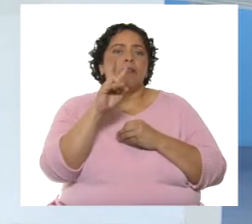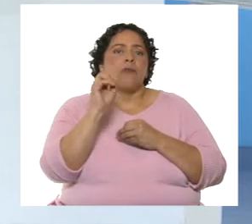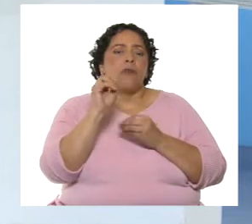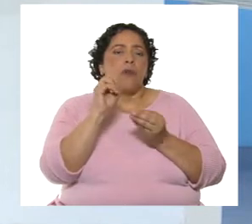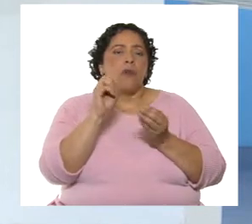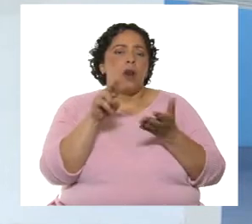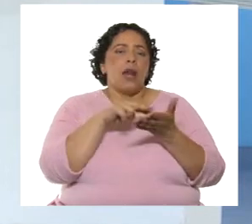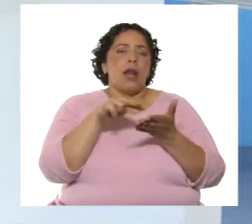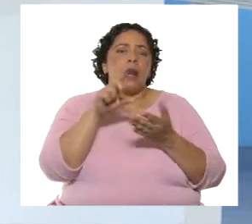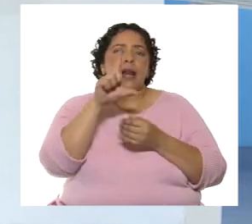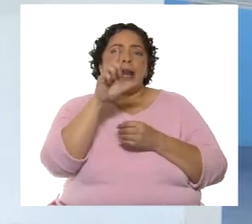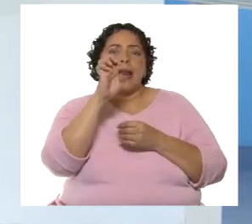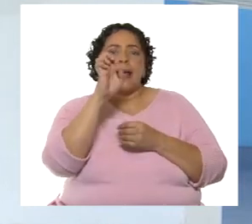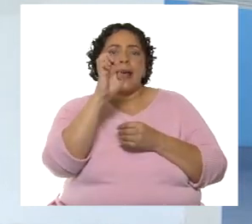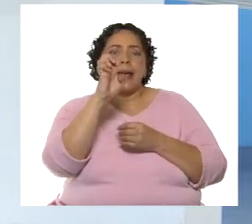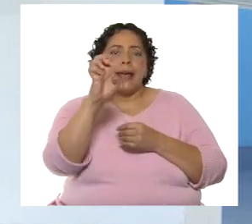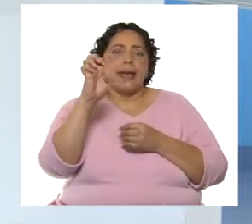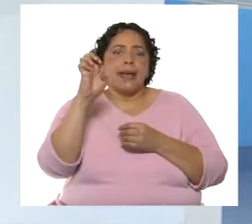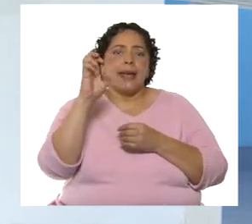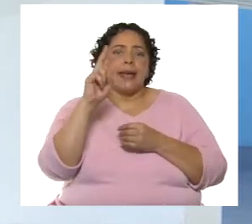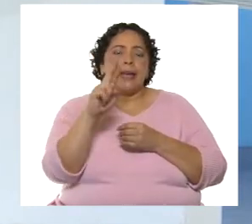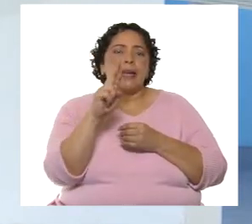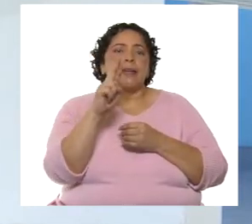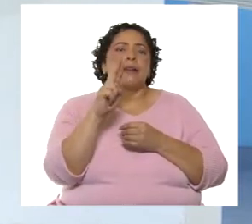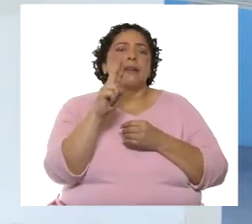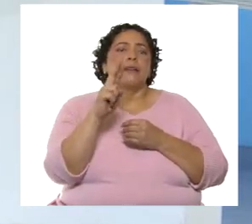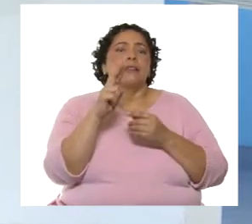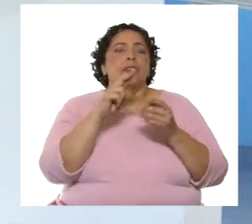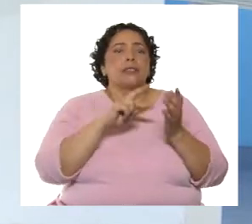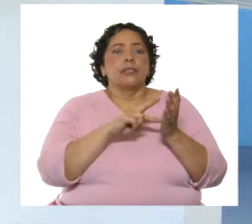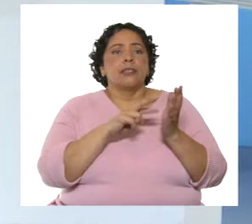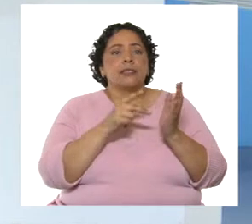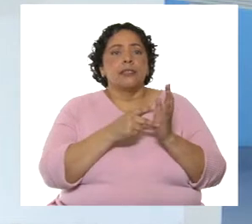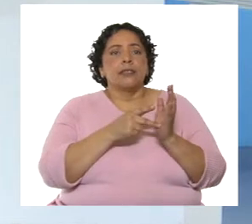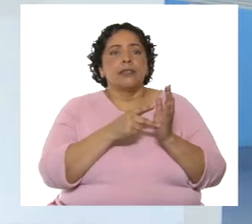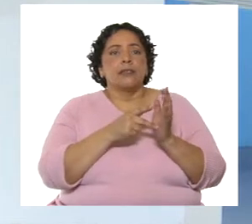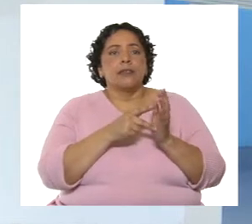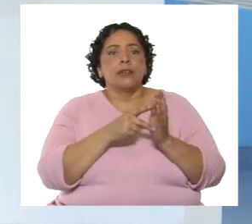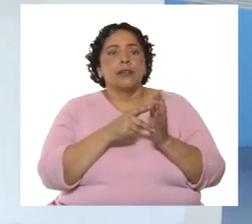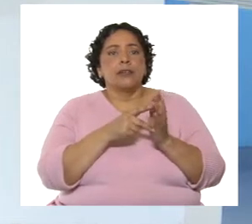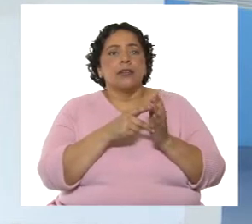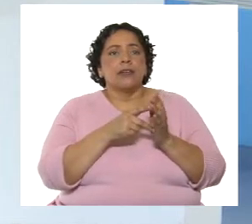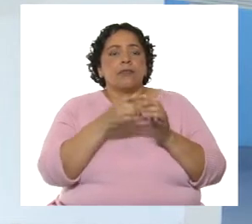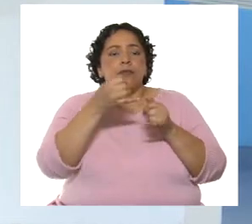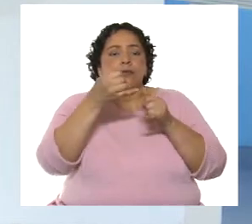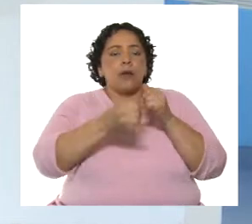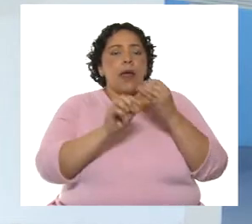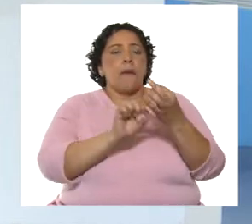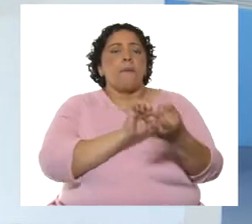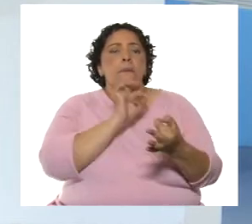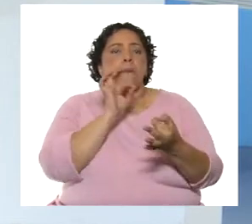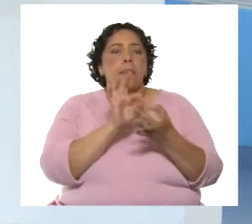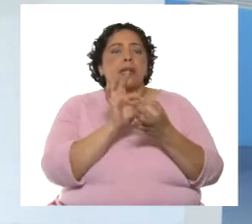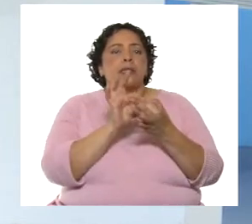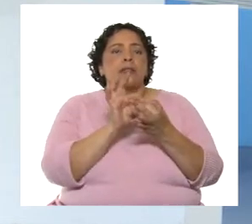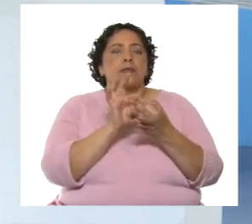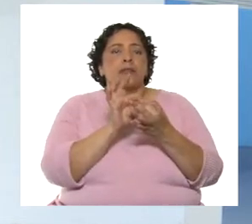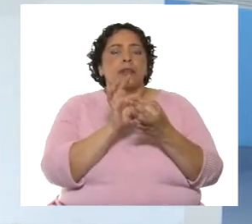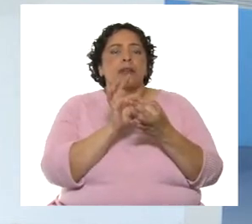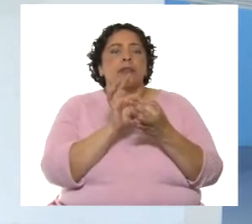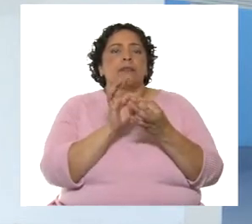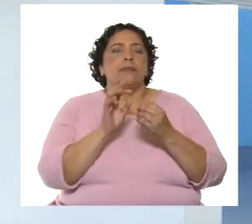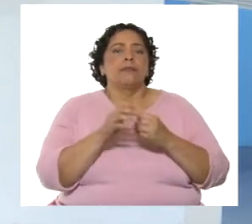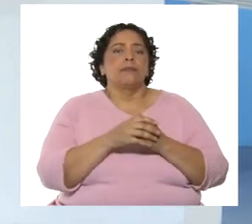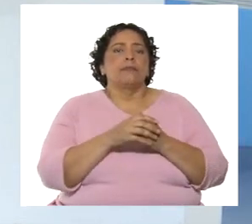escribir, hablar, conversar. El infinitivo tiene unas terminaciones específicas. ¿Cuáles son esas terminaciones? Así